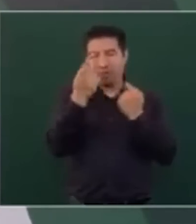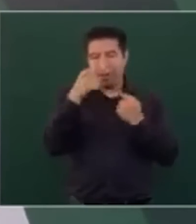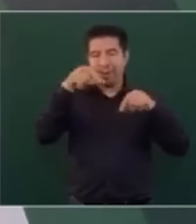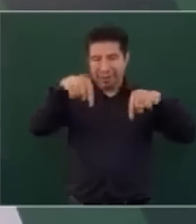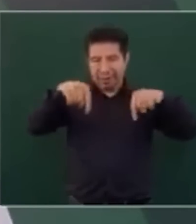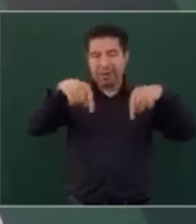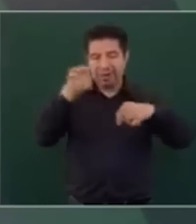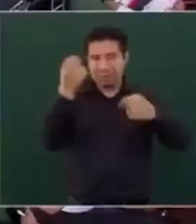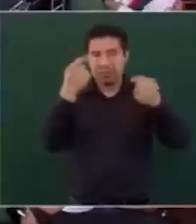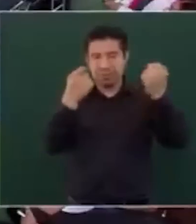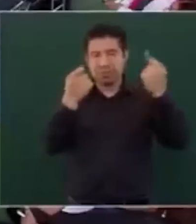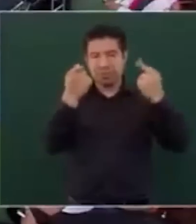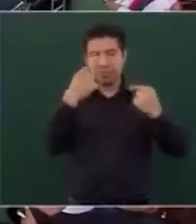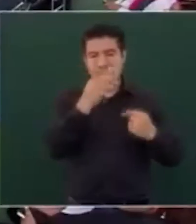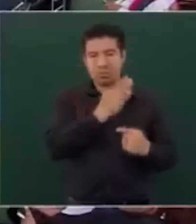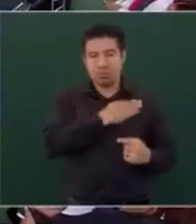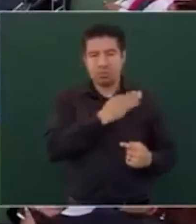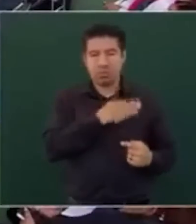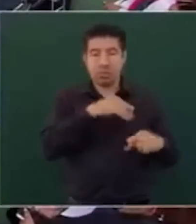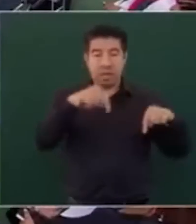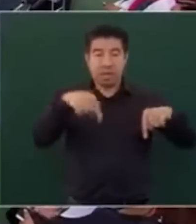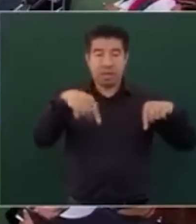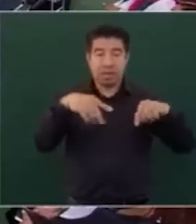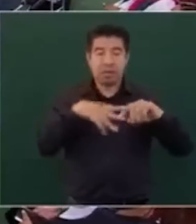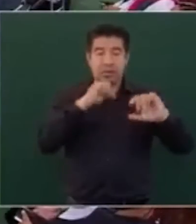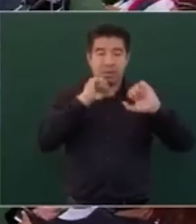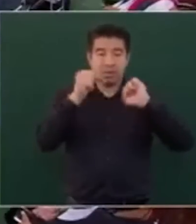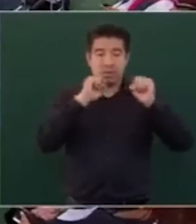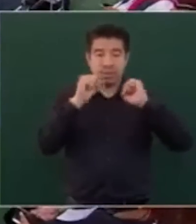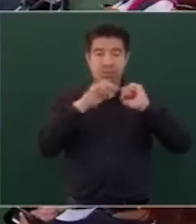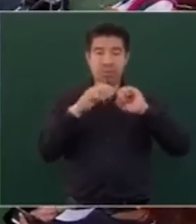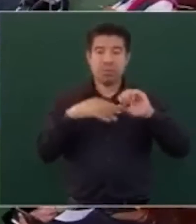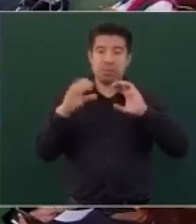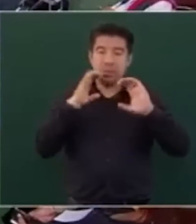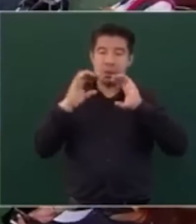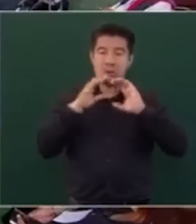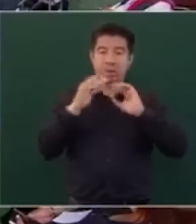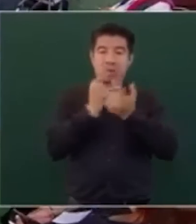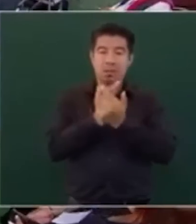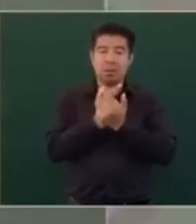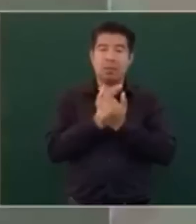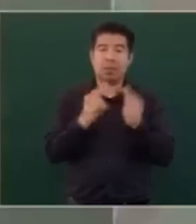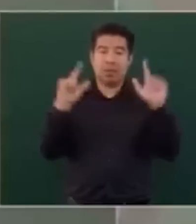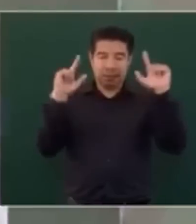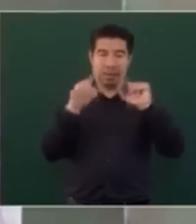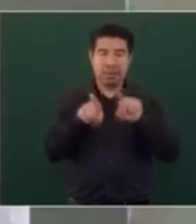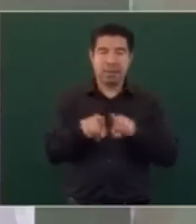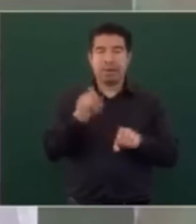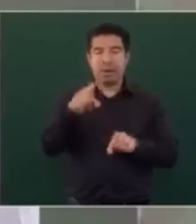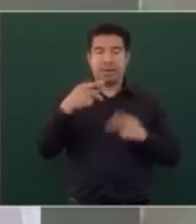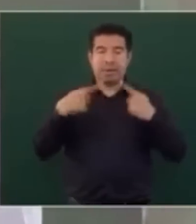Chiapas hay medios de información libres y verdaderamente independientes, cercanos a la